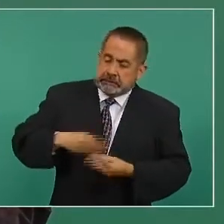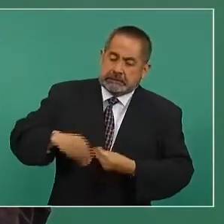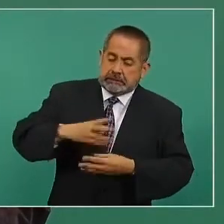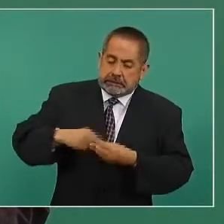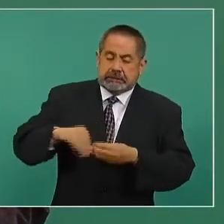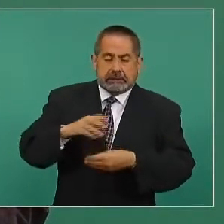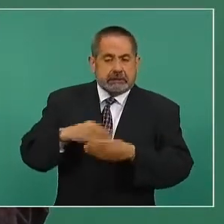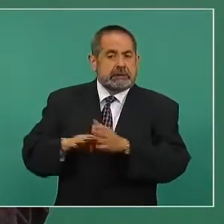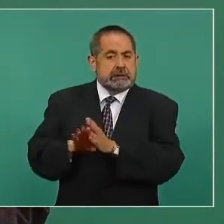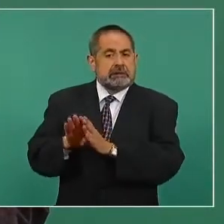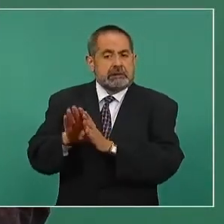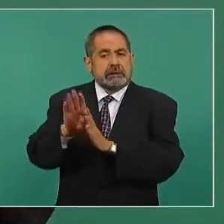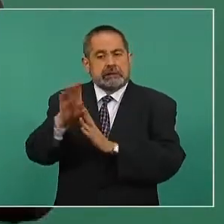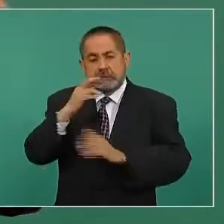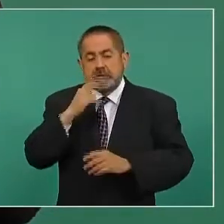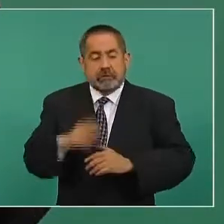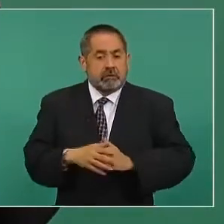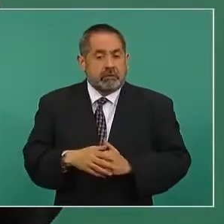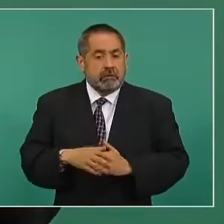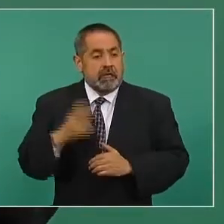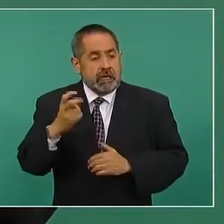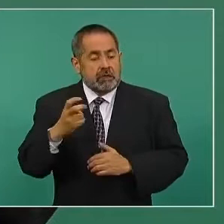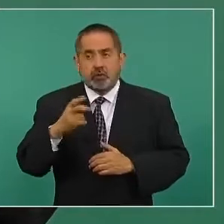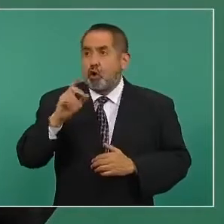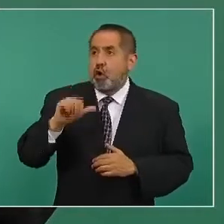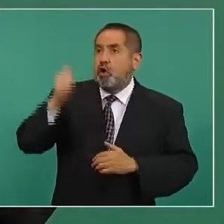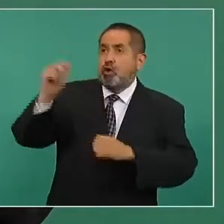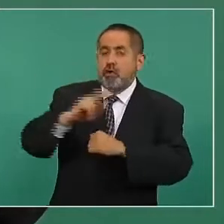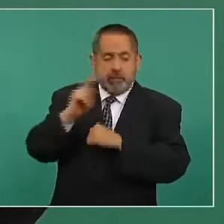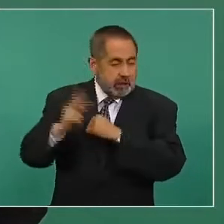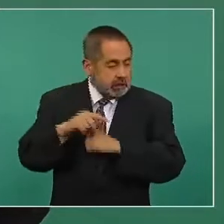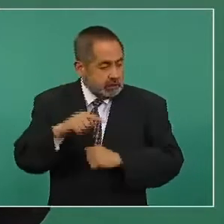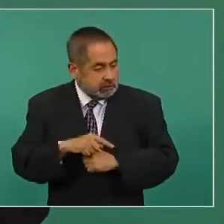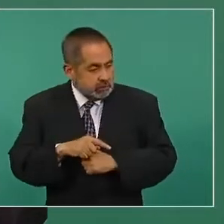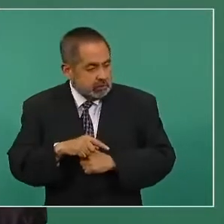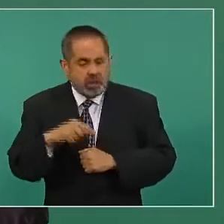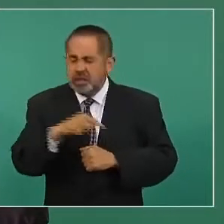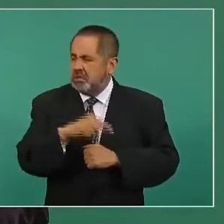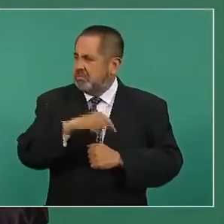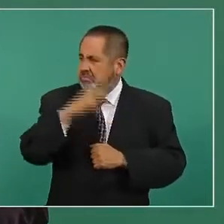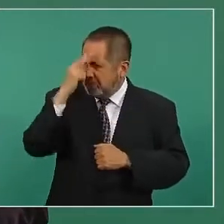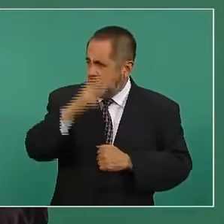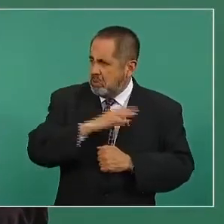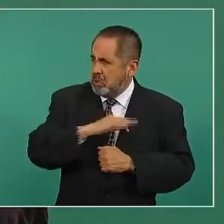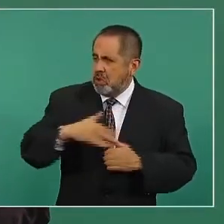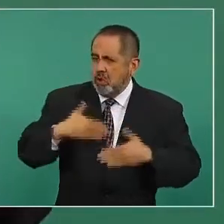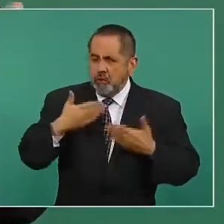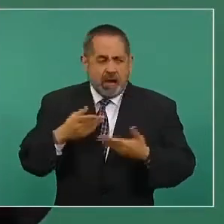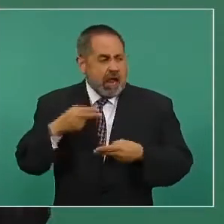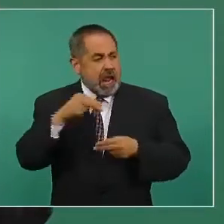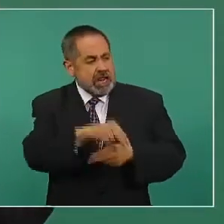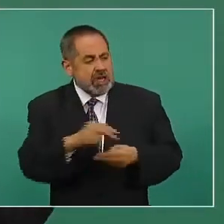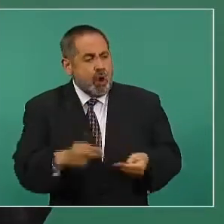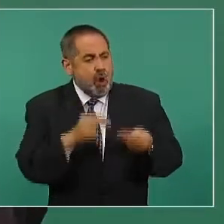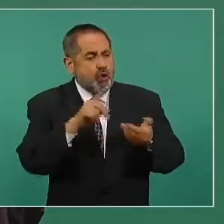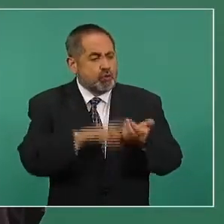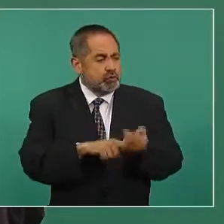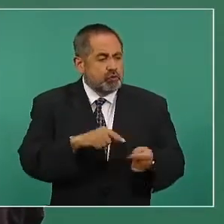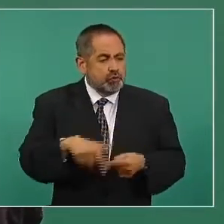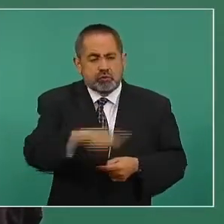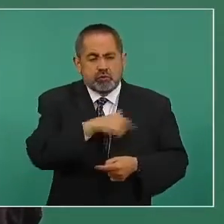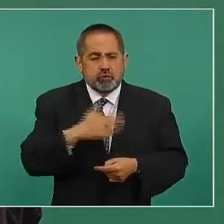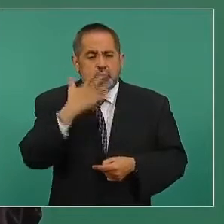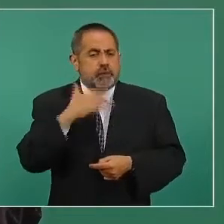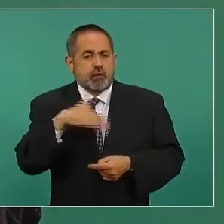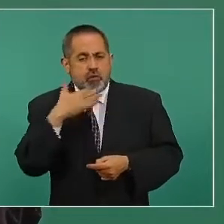recuperando y le da confianza al inversionista el que no haya